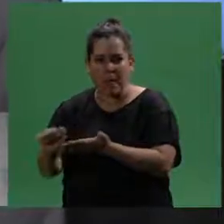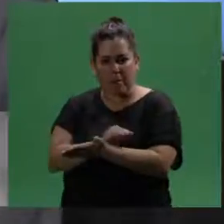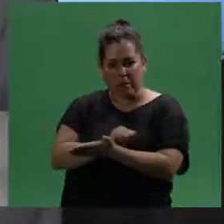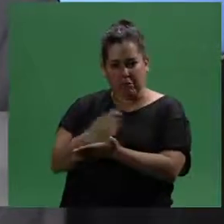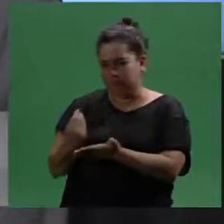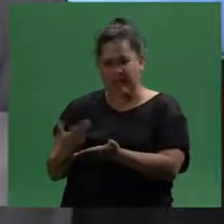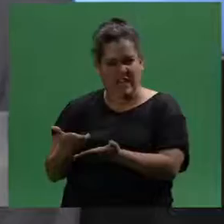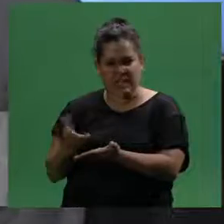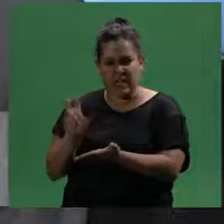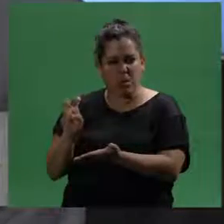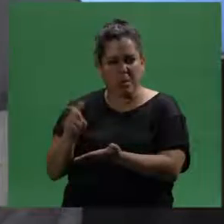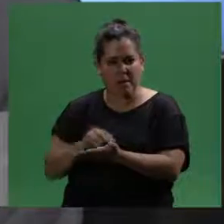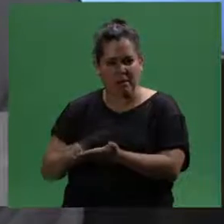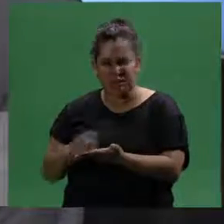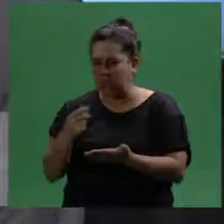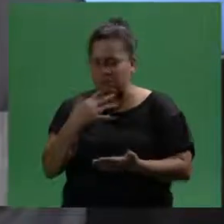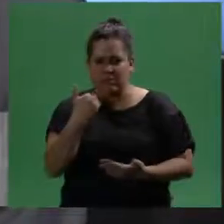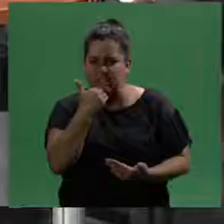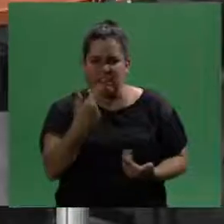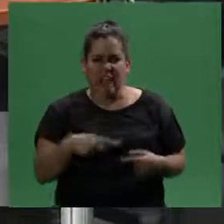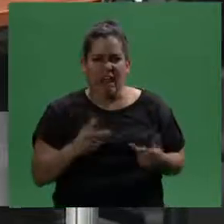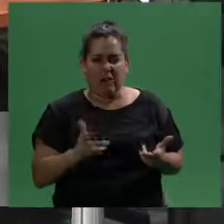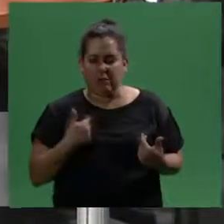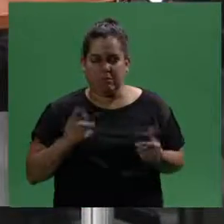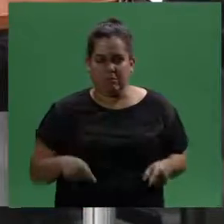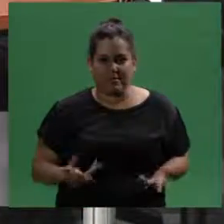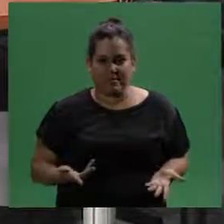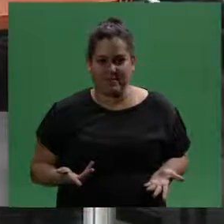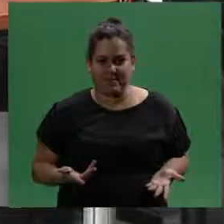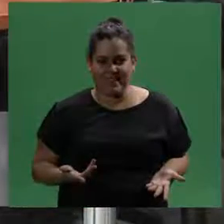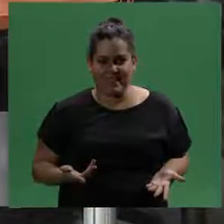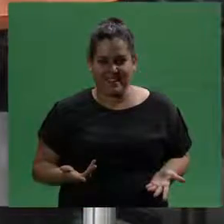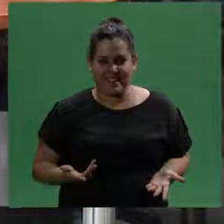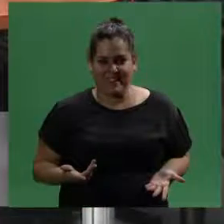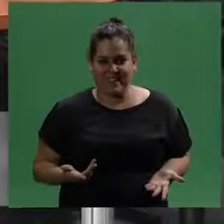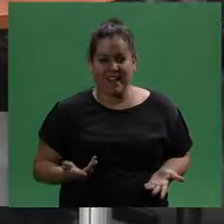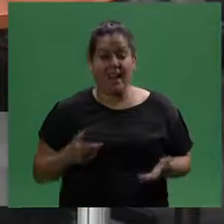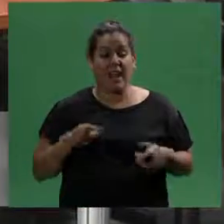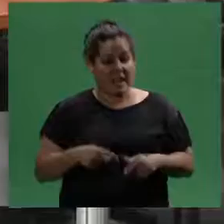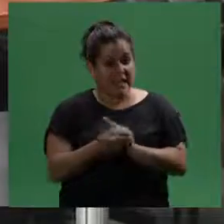No. Pero- Son anécdotas, eso es muy No interesante. sabemos de qué hablan. Claro.